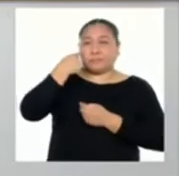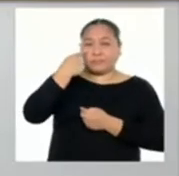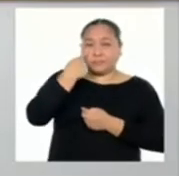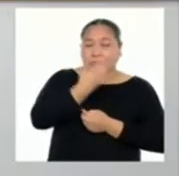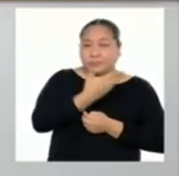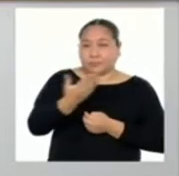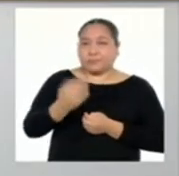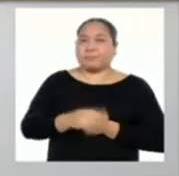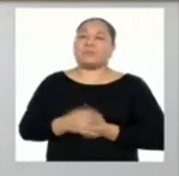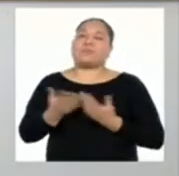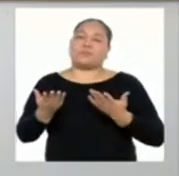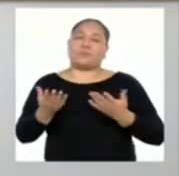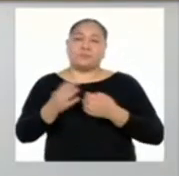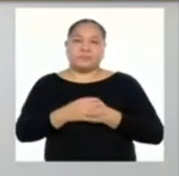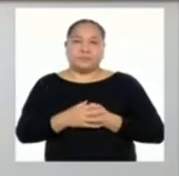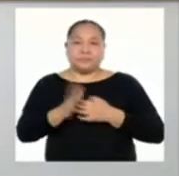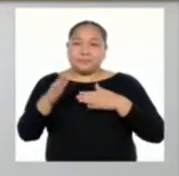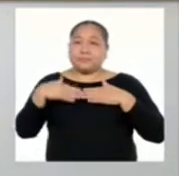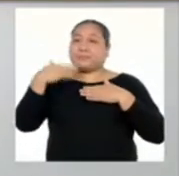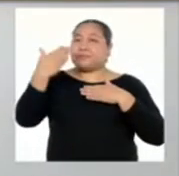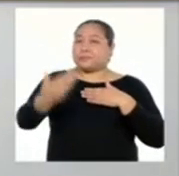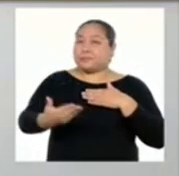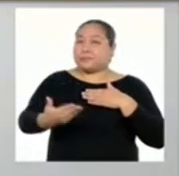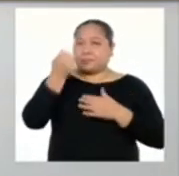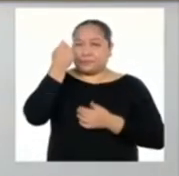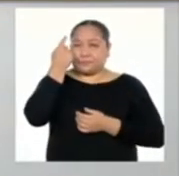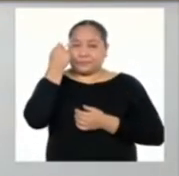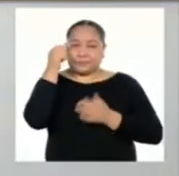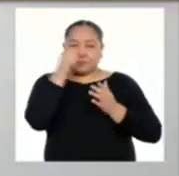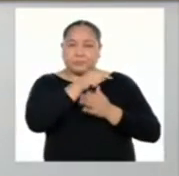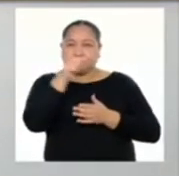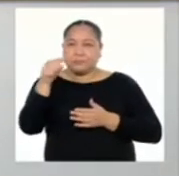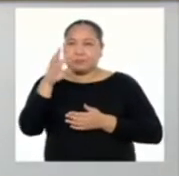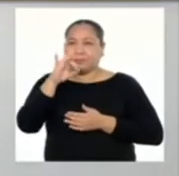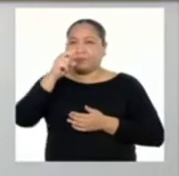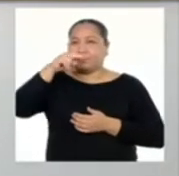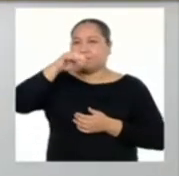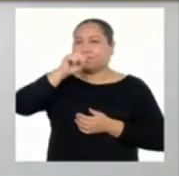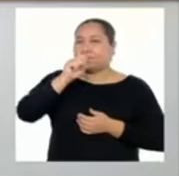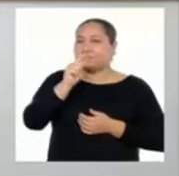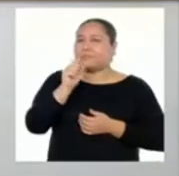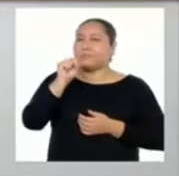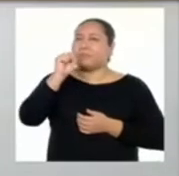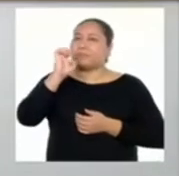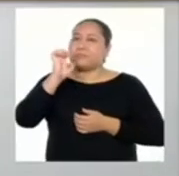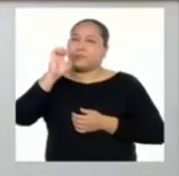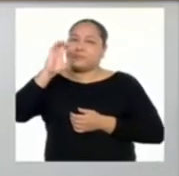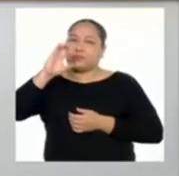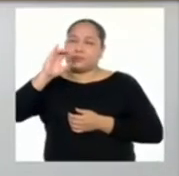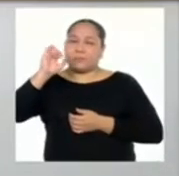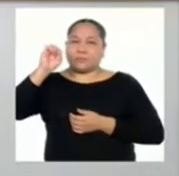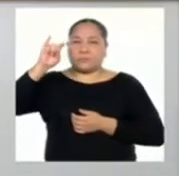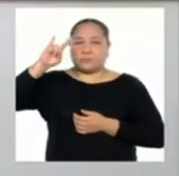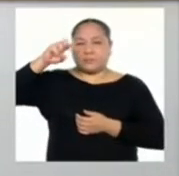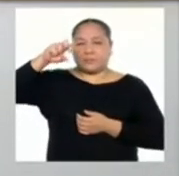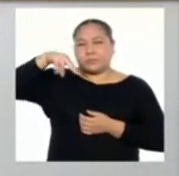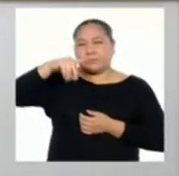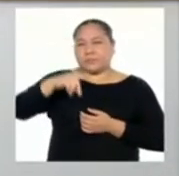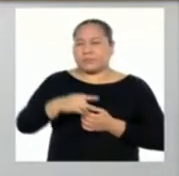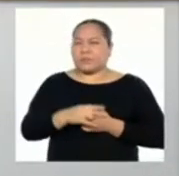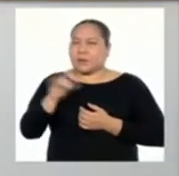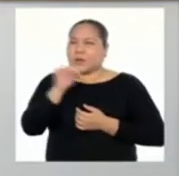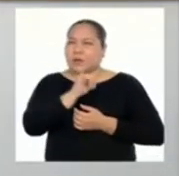conocerla. A ver, después de la comprensión de las fuentes secundarias, ¿consideran que presentan coincidencias